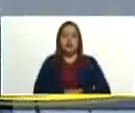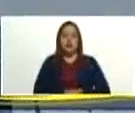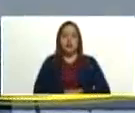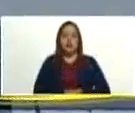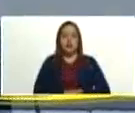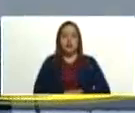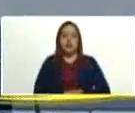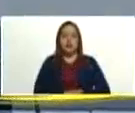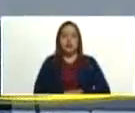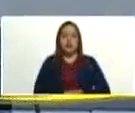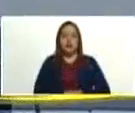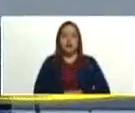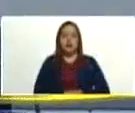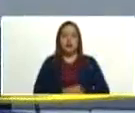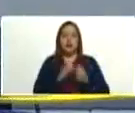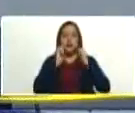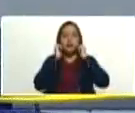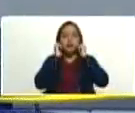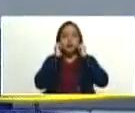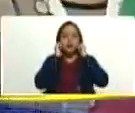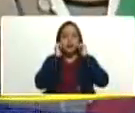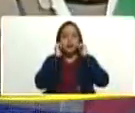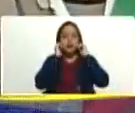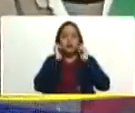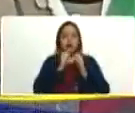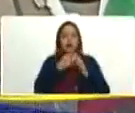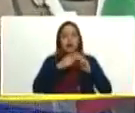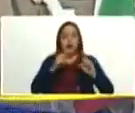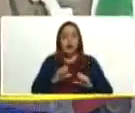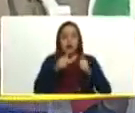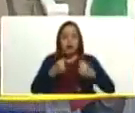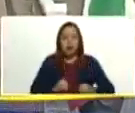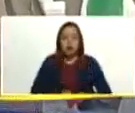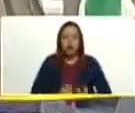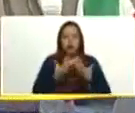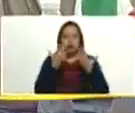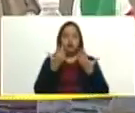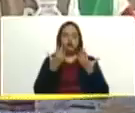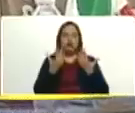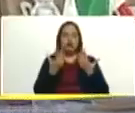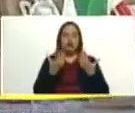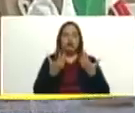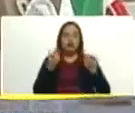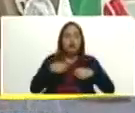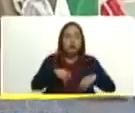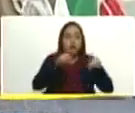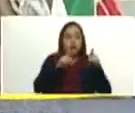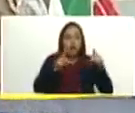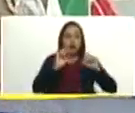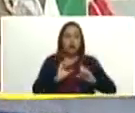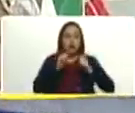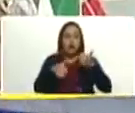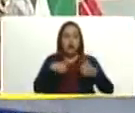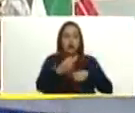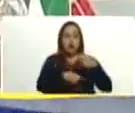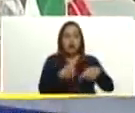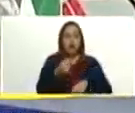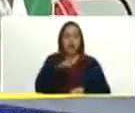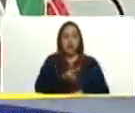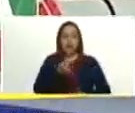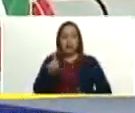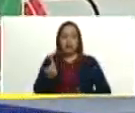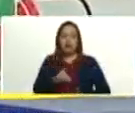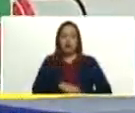Latina. Pero surgió una conjunción de factores al comienzo del siglo